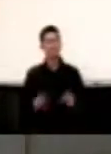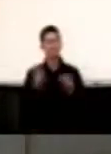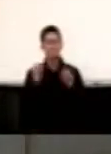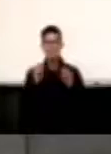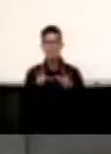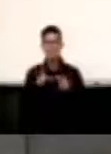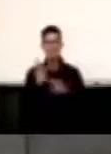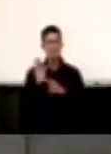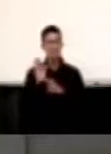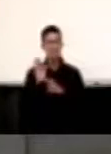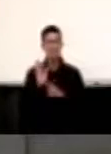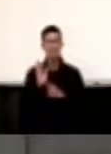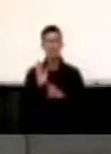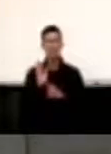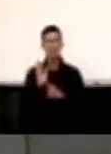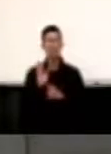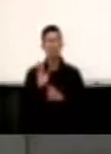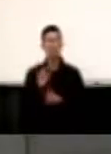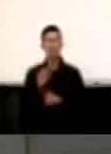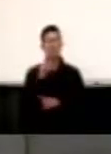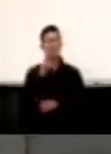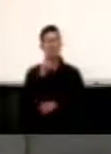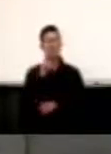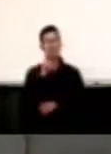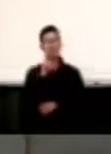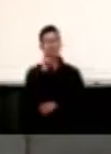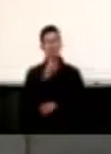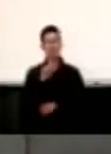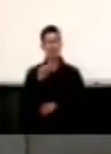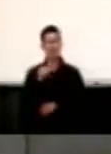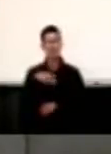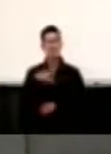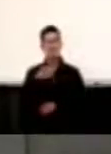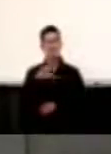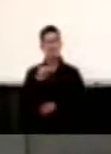tenemos a la presentadora de la obra, Sandra Elena Pinto de Olmos, Secretaria de Victoria.